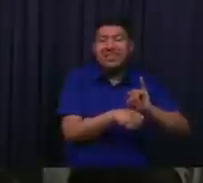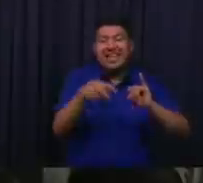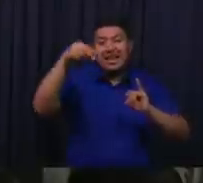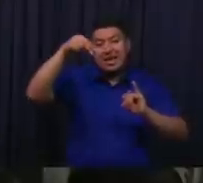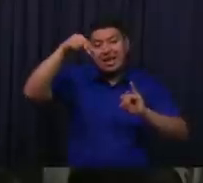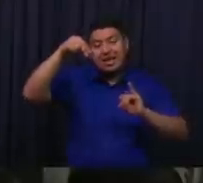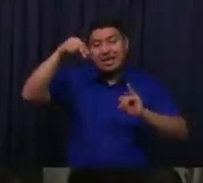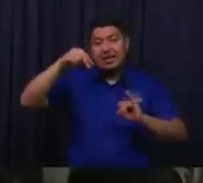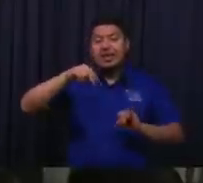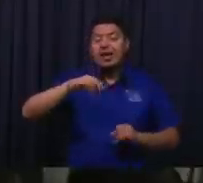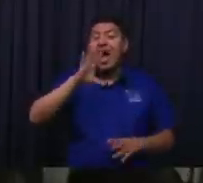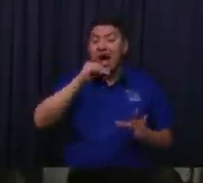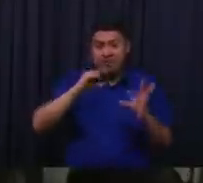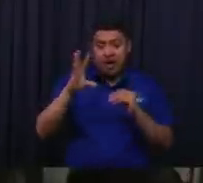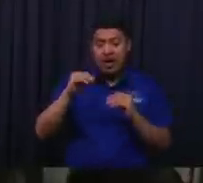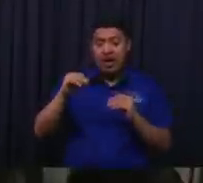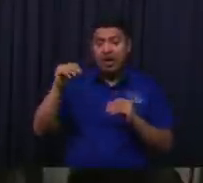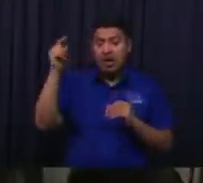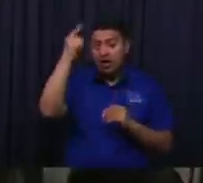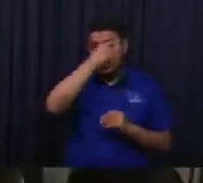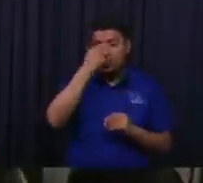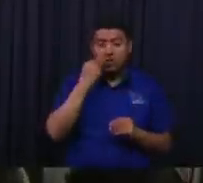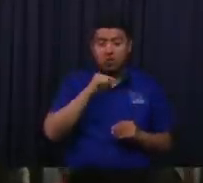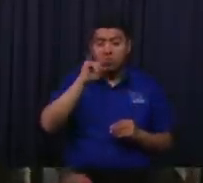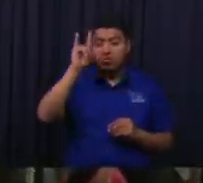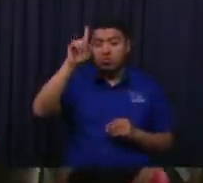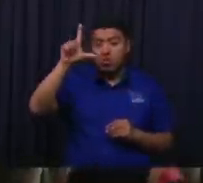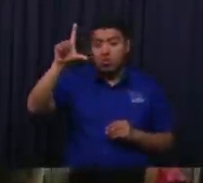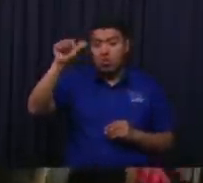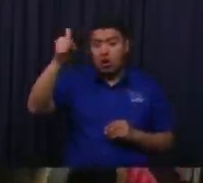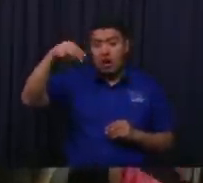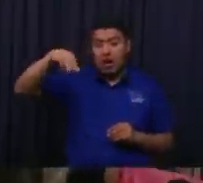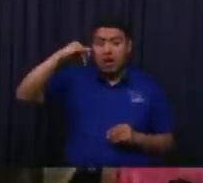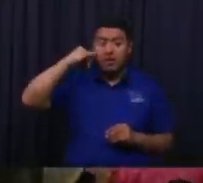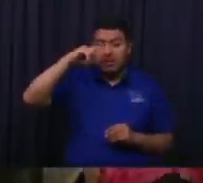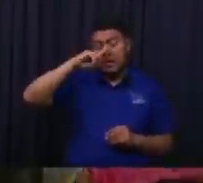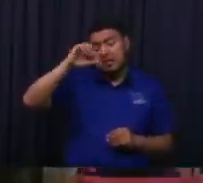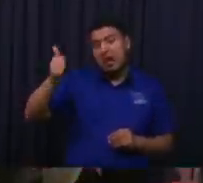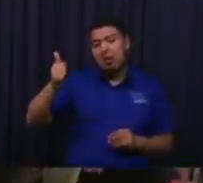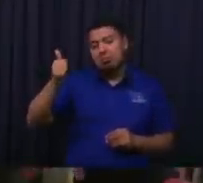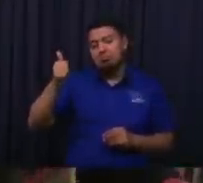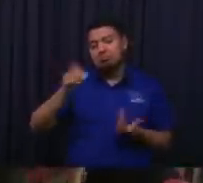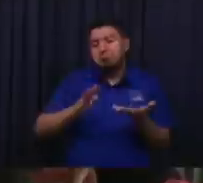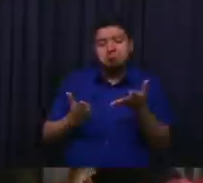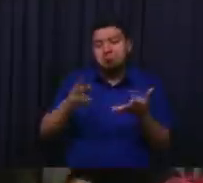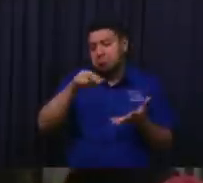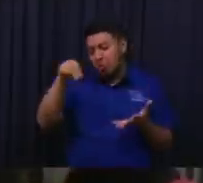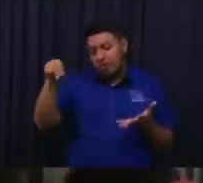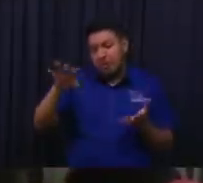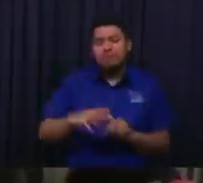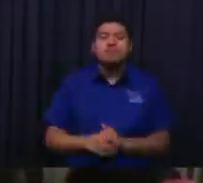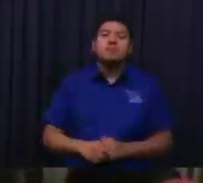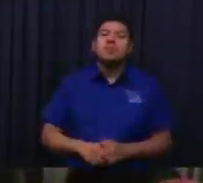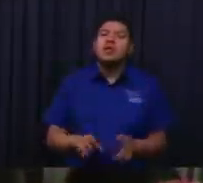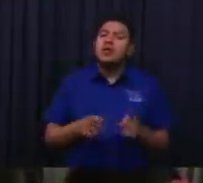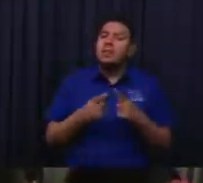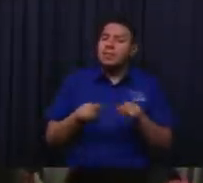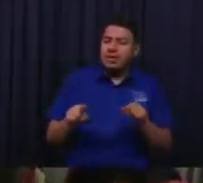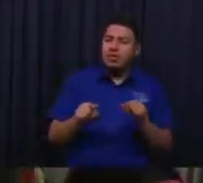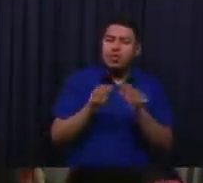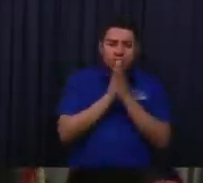hacer una oración, porque entré de lleno así con los tacos por delante y solo le dije hola, ¿verdad? Y de una vez a